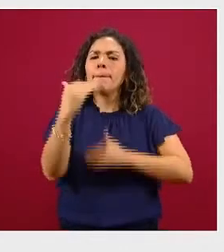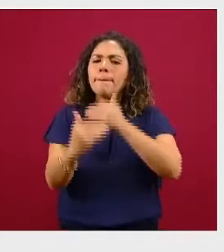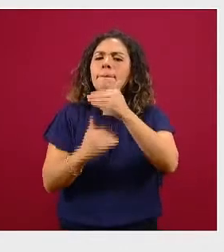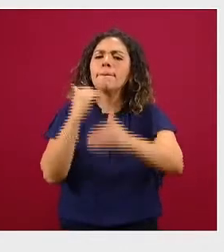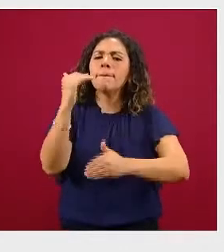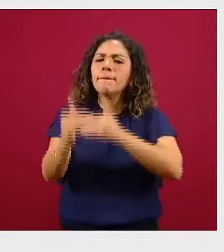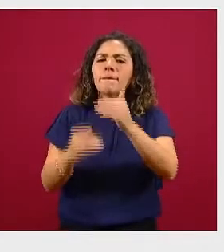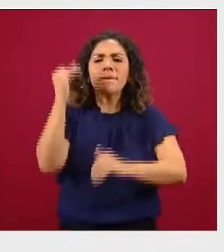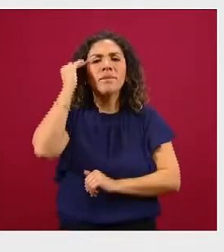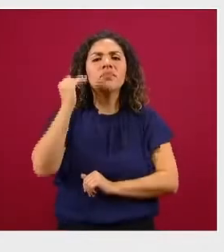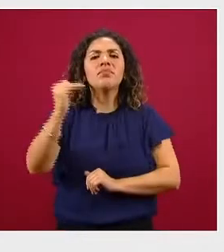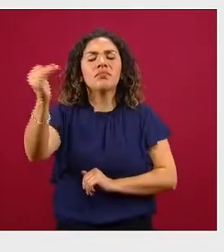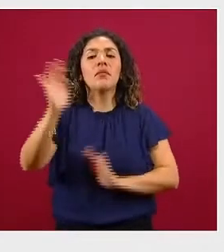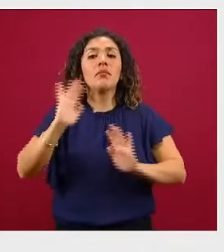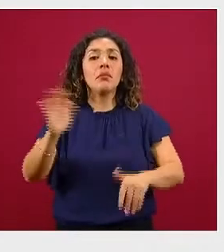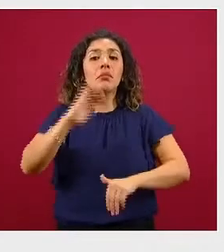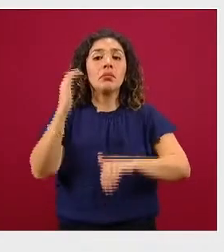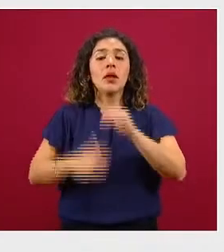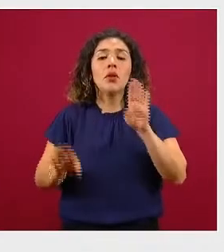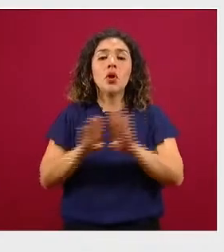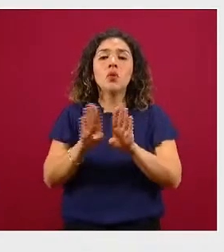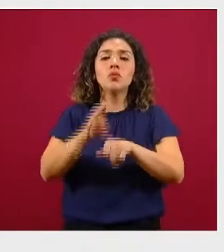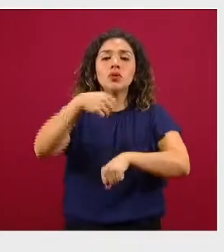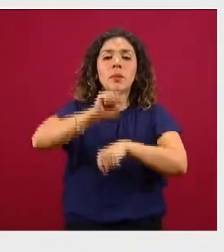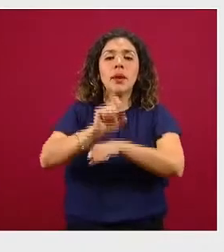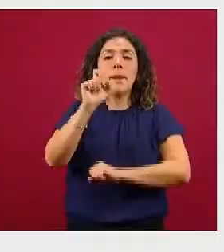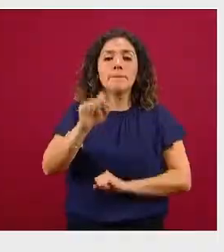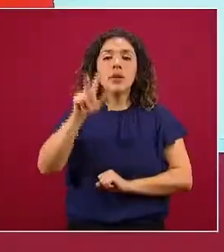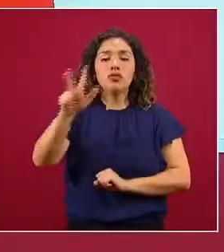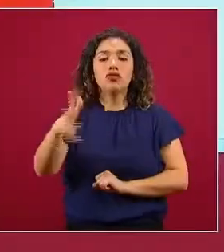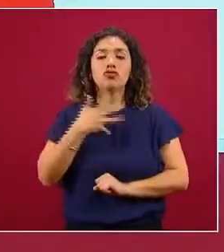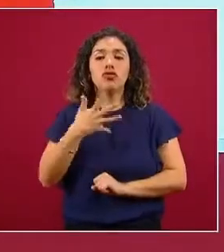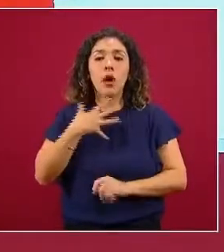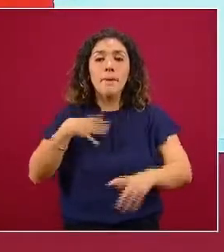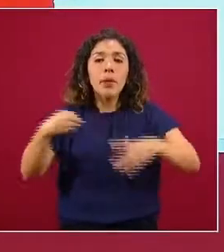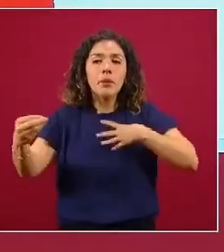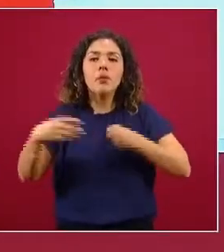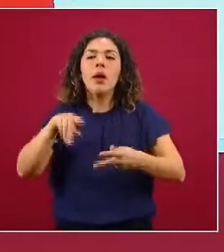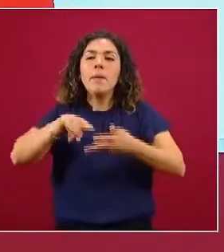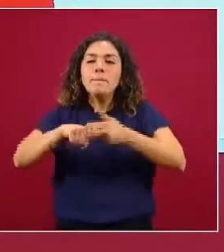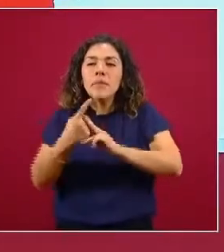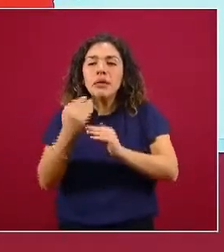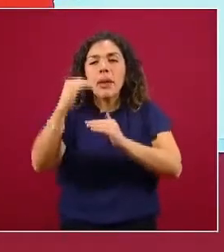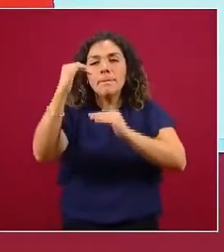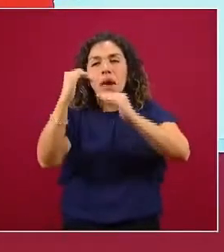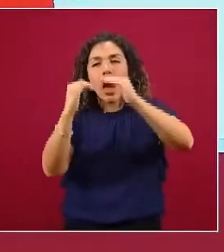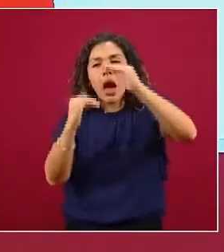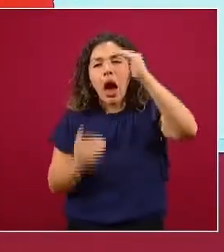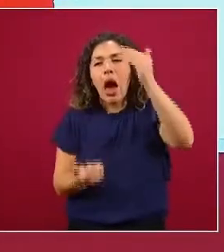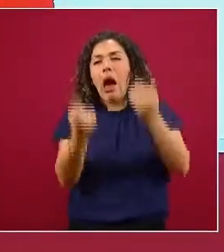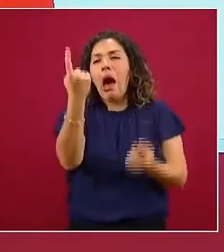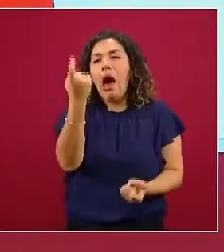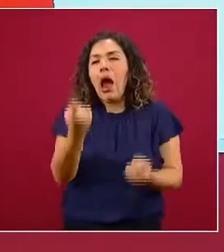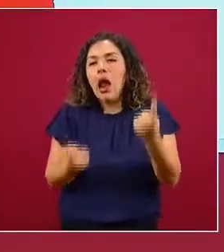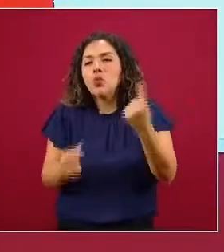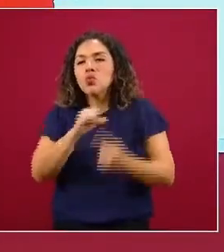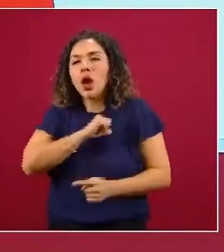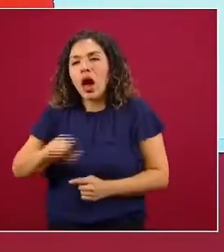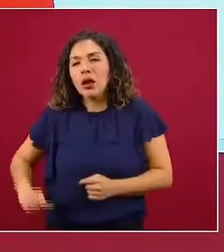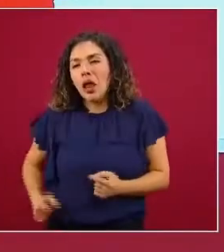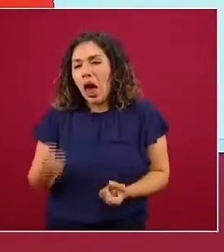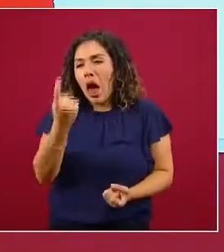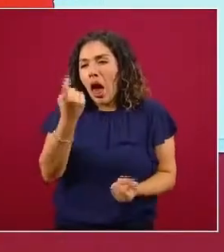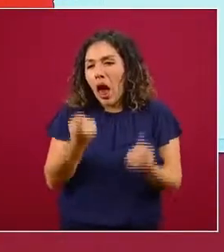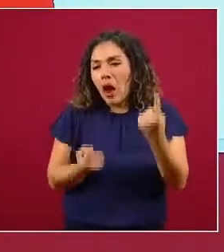tiempo y llegamos finalmente a la 28, pues la transmisión en su momento baja en algunas de las alcaldías de